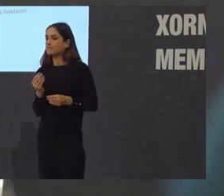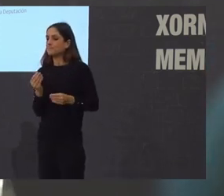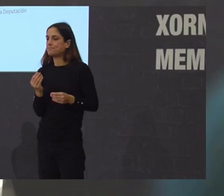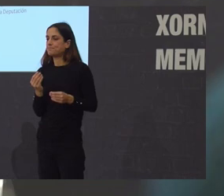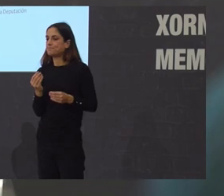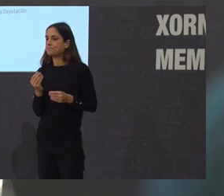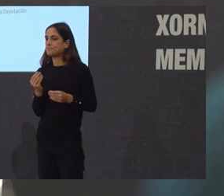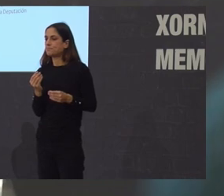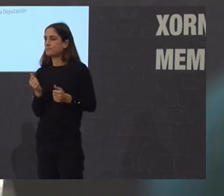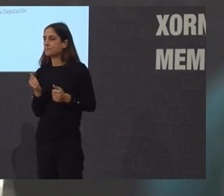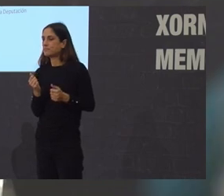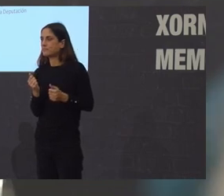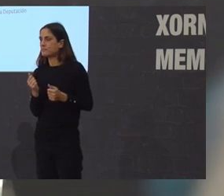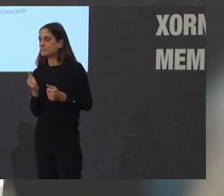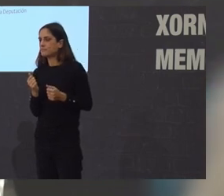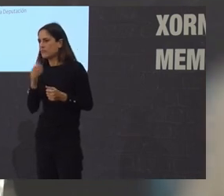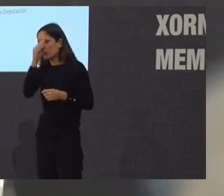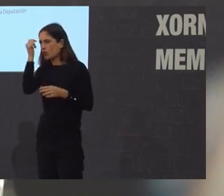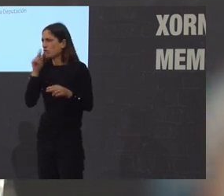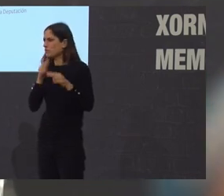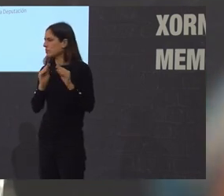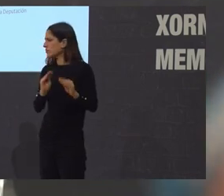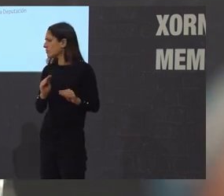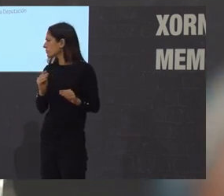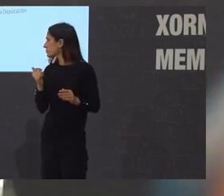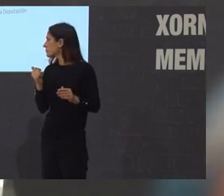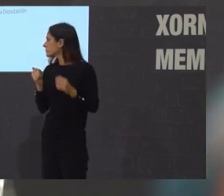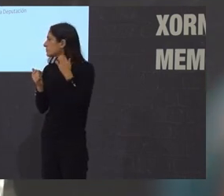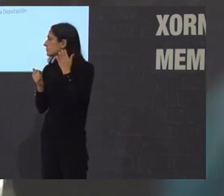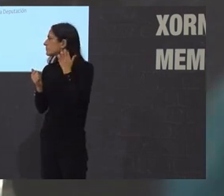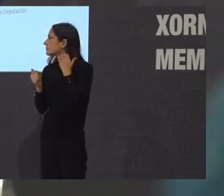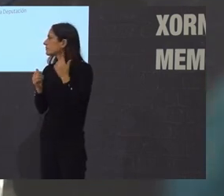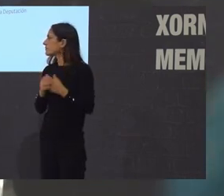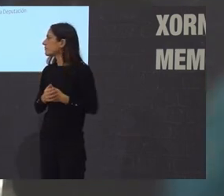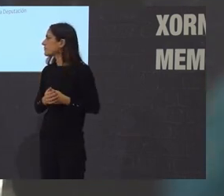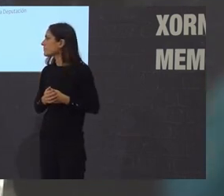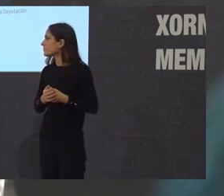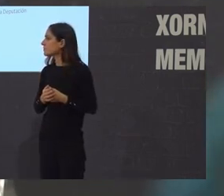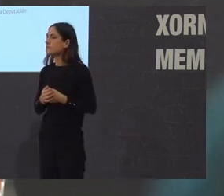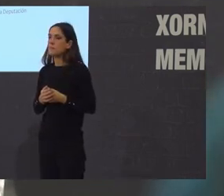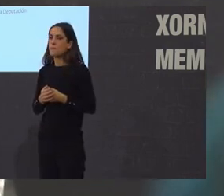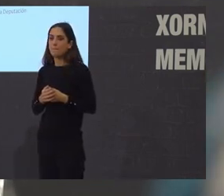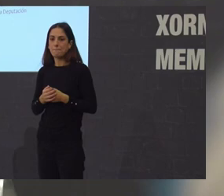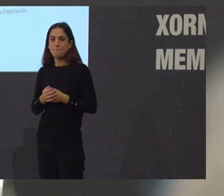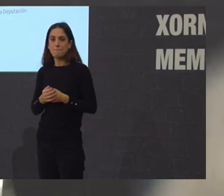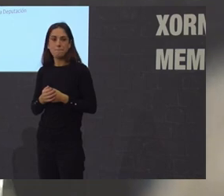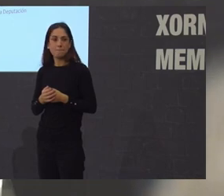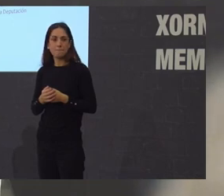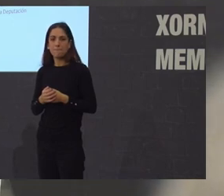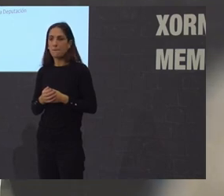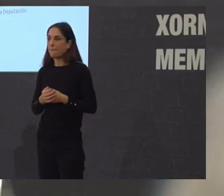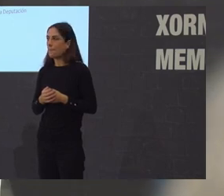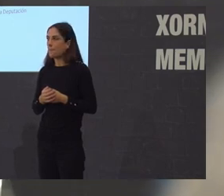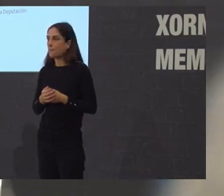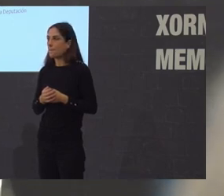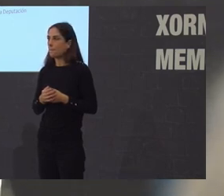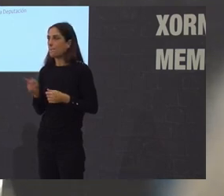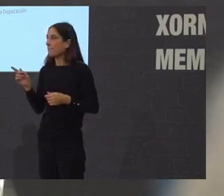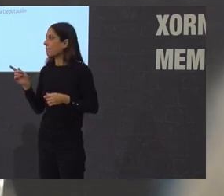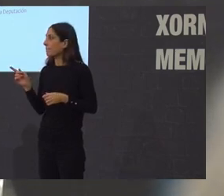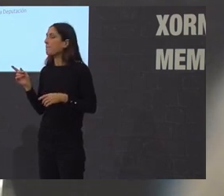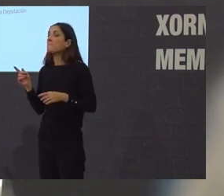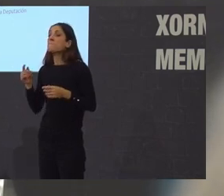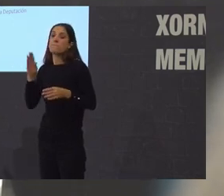García Madrid, no me acuerdo el nombre, García Madrid puede ser, no me acuerdo, pero bueno, sí, es eso. No, y él